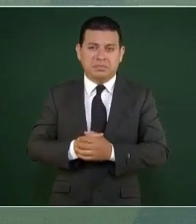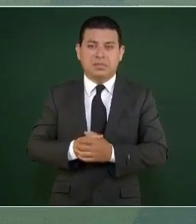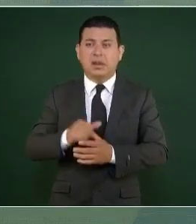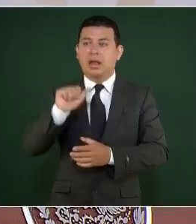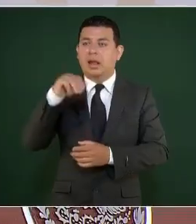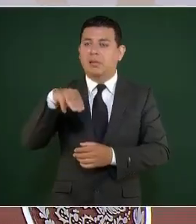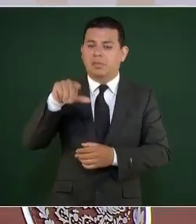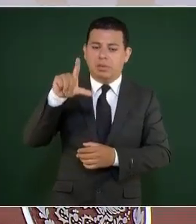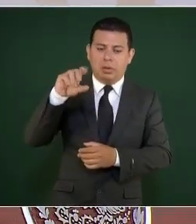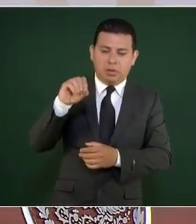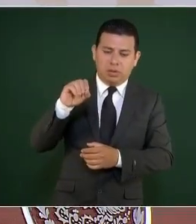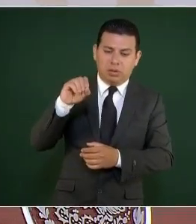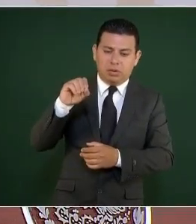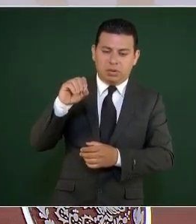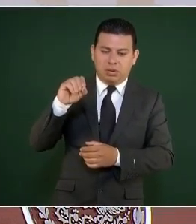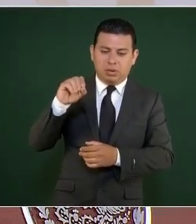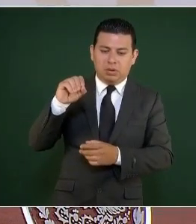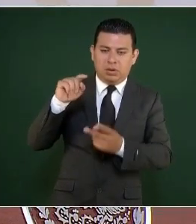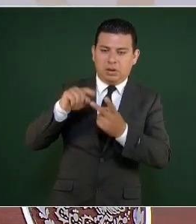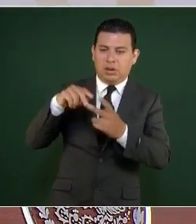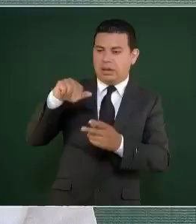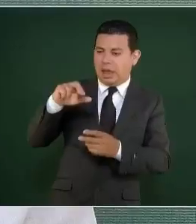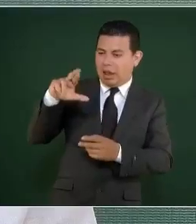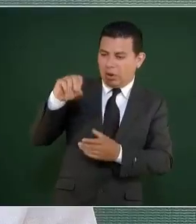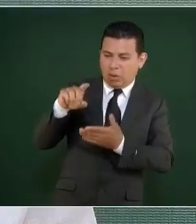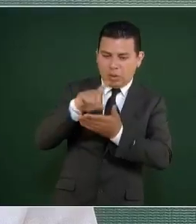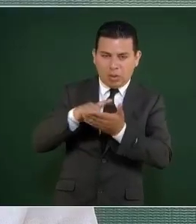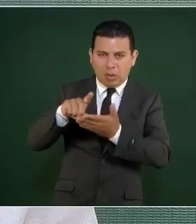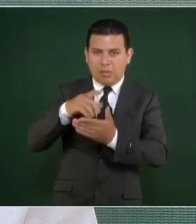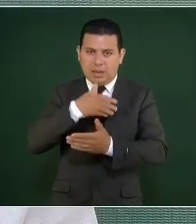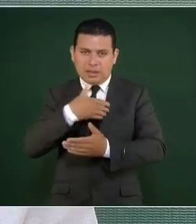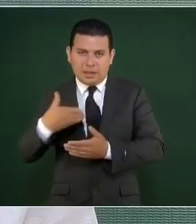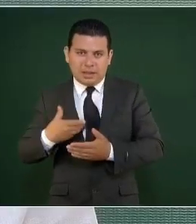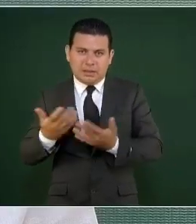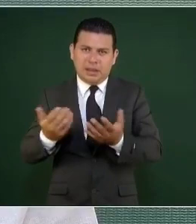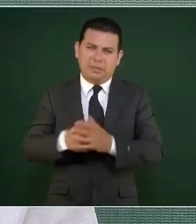AMLO, narco, presidente.